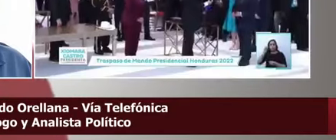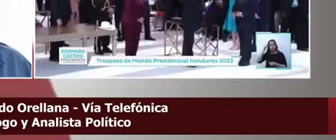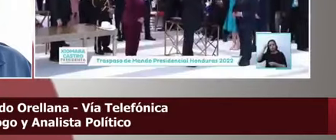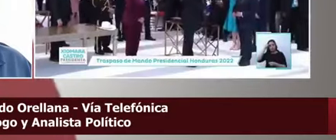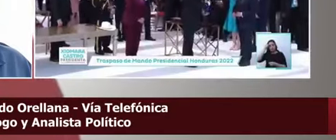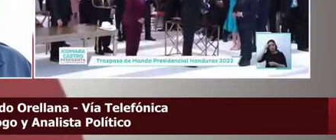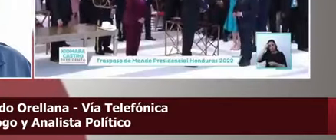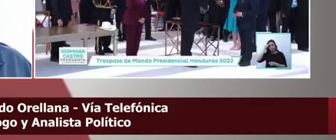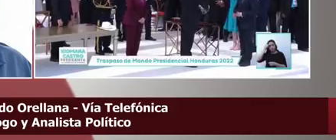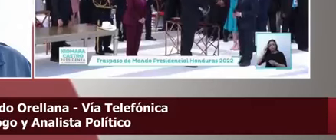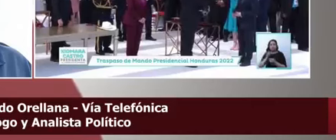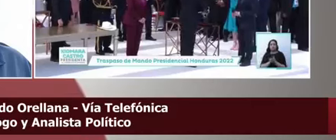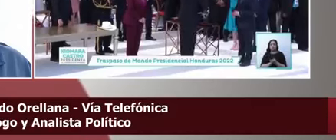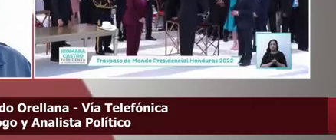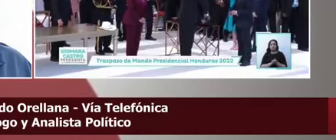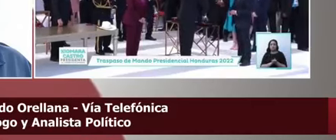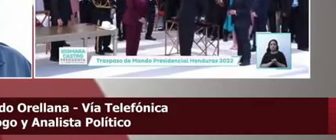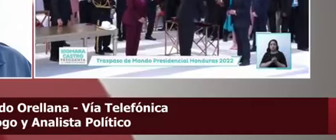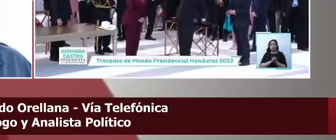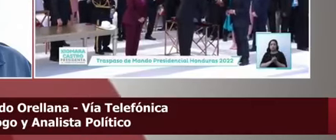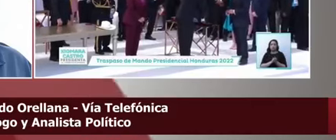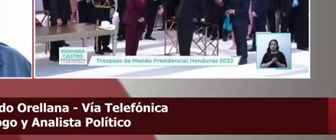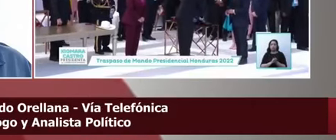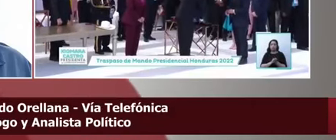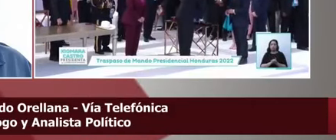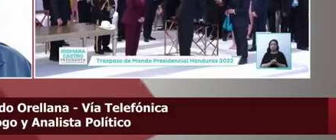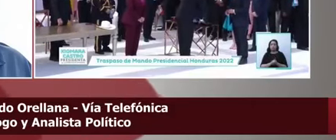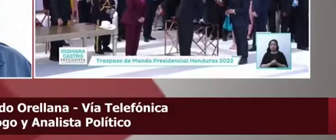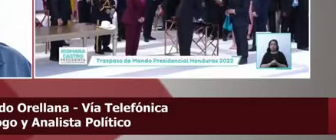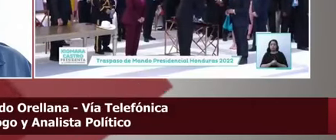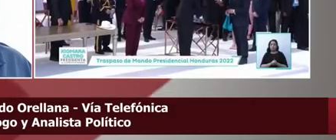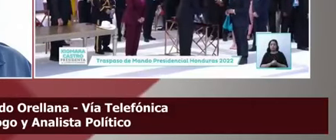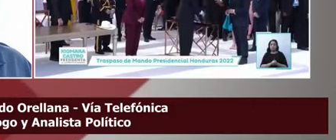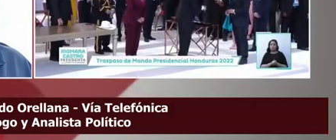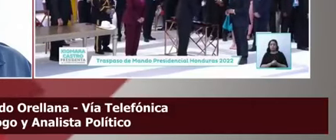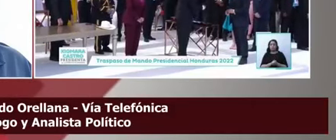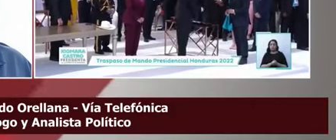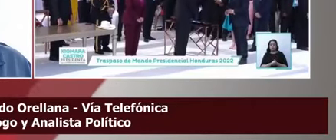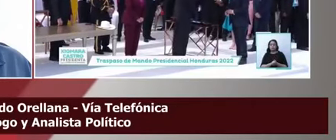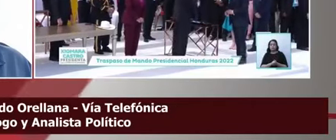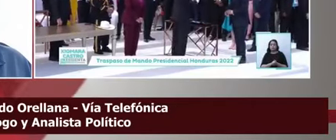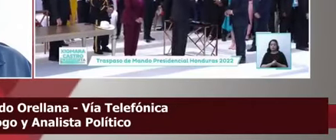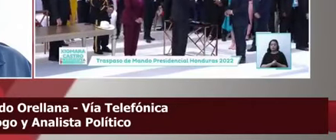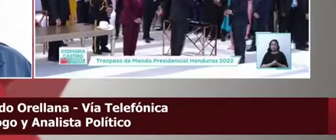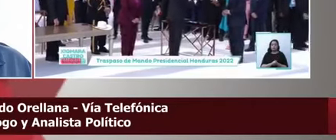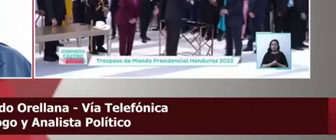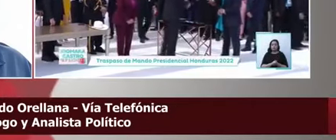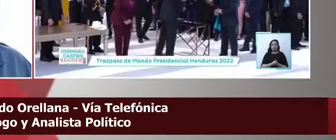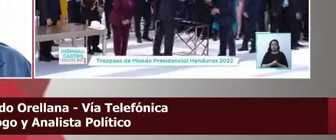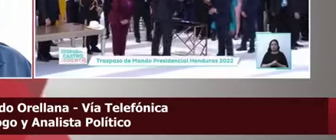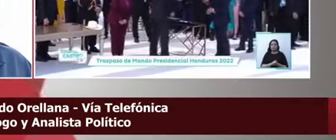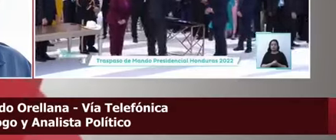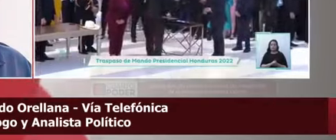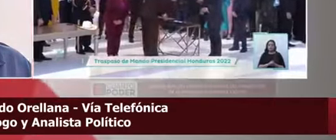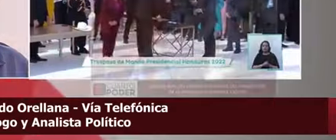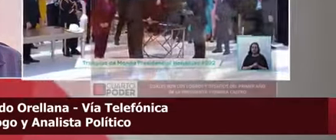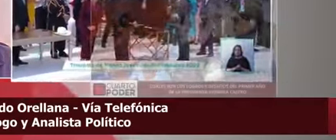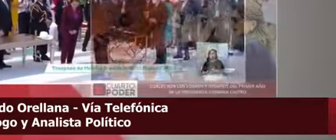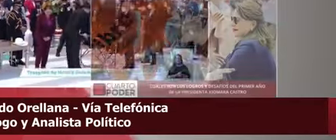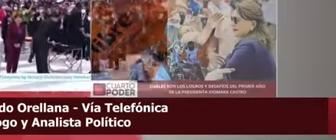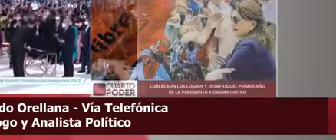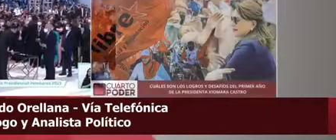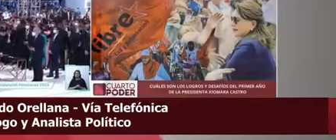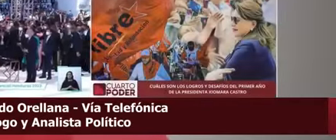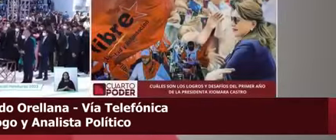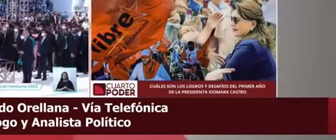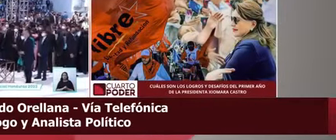hay unas situaciones en las cuales todavía se sigue manteniendo algunos esquemas de la cultura política tradicional. Hay